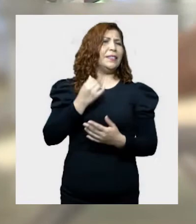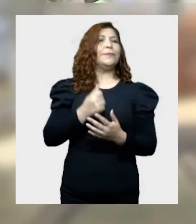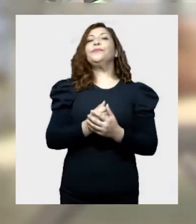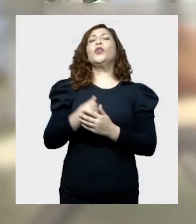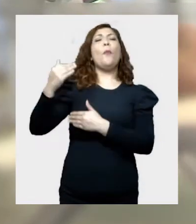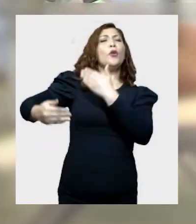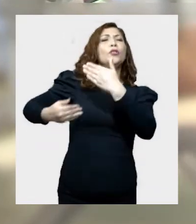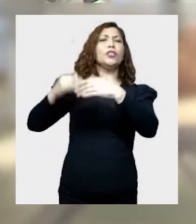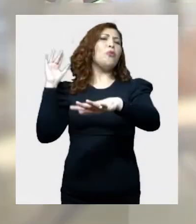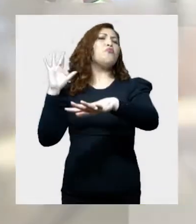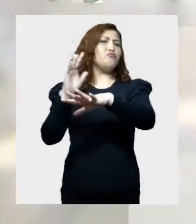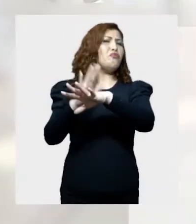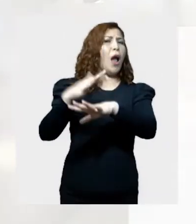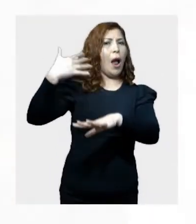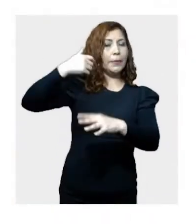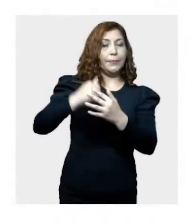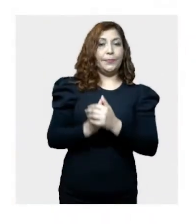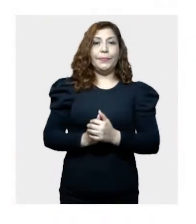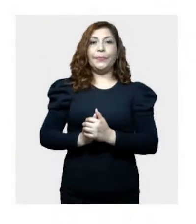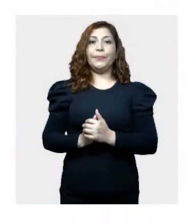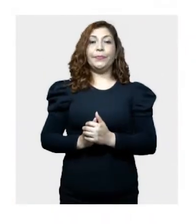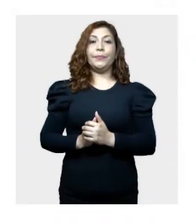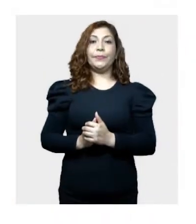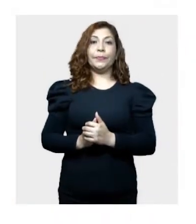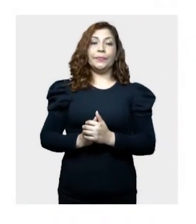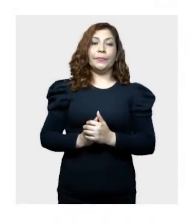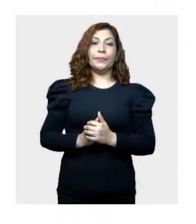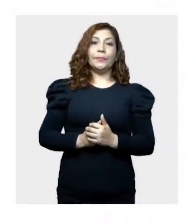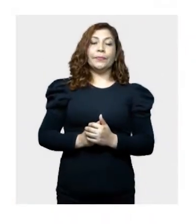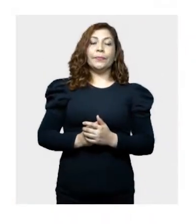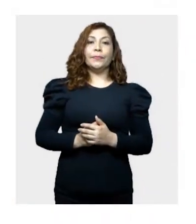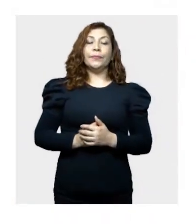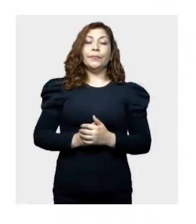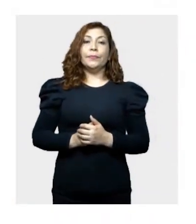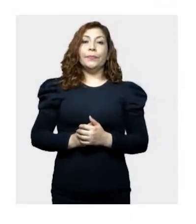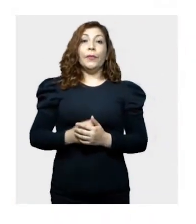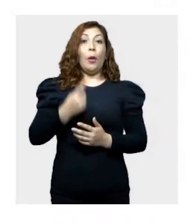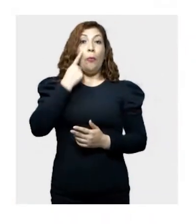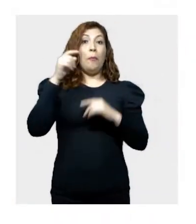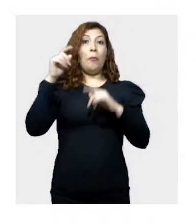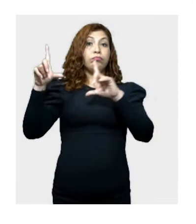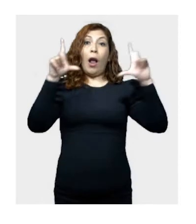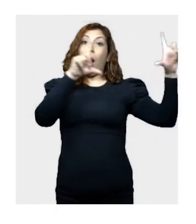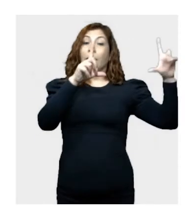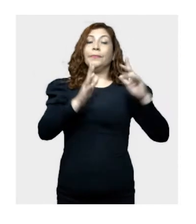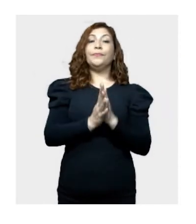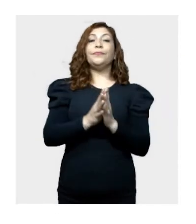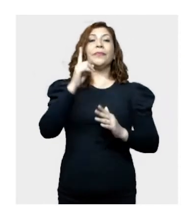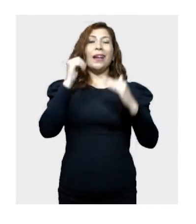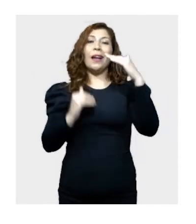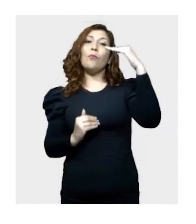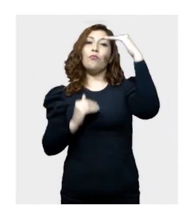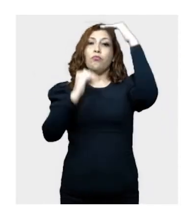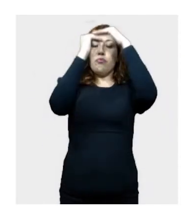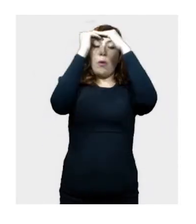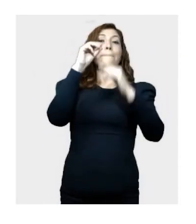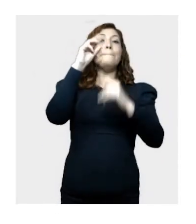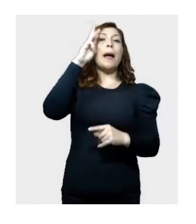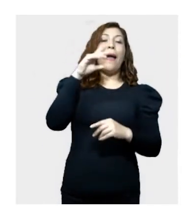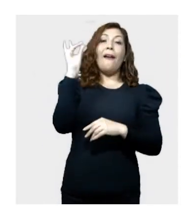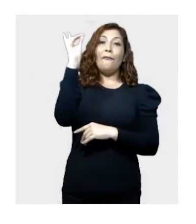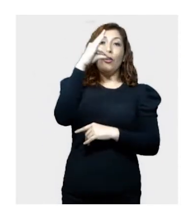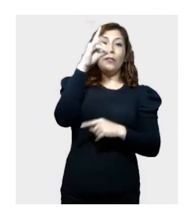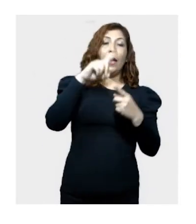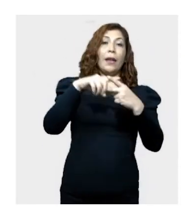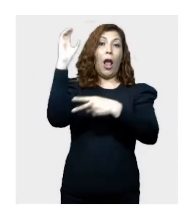proceso migratorio. En cuanto a su distribución, como vemos en el recuadro, encabezan la lista las madres bolivianas,